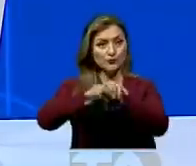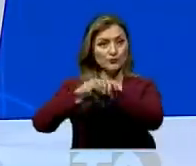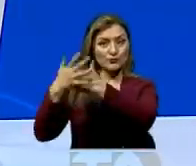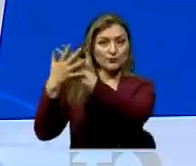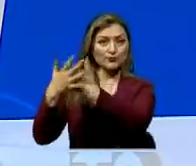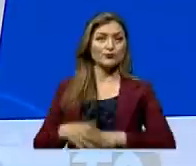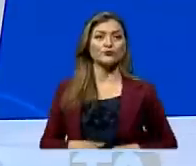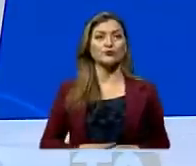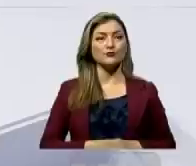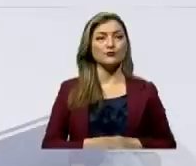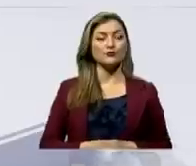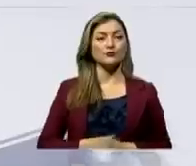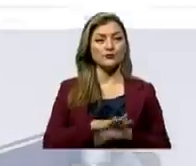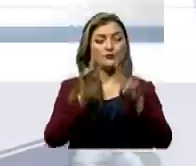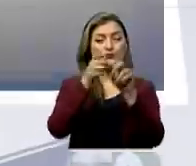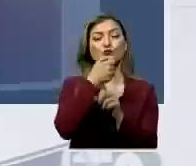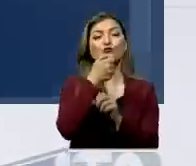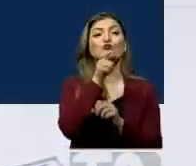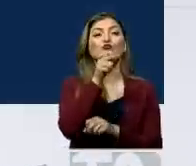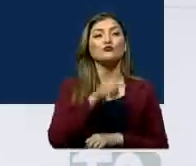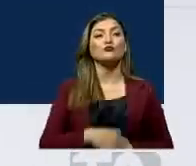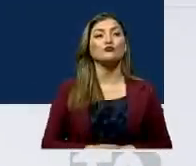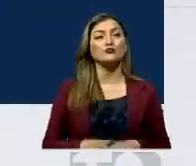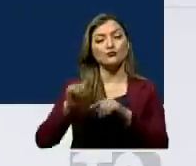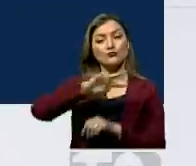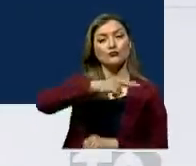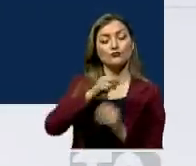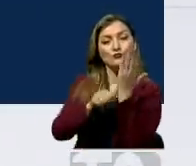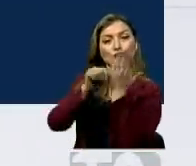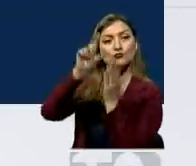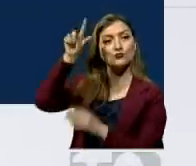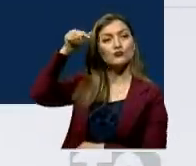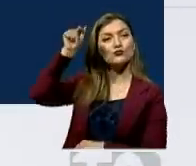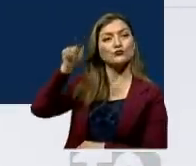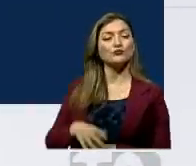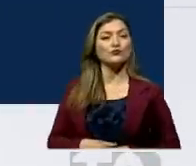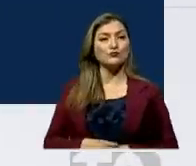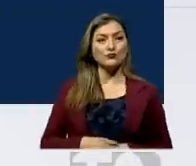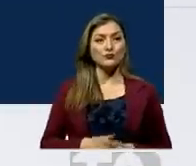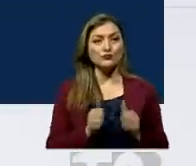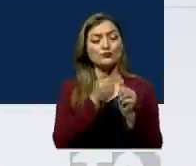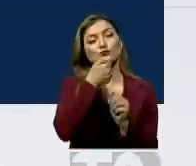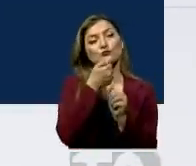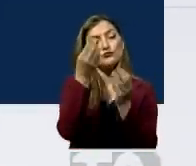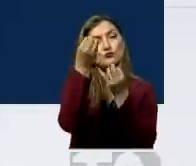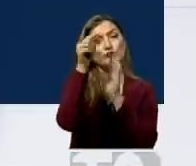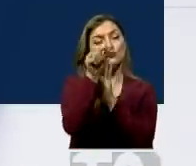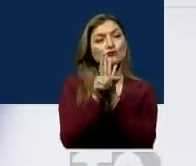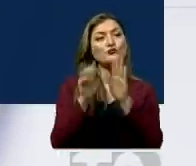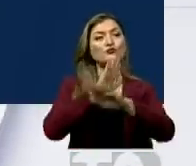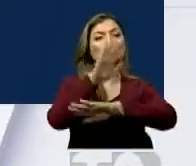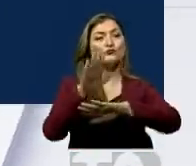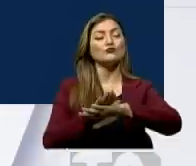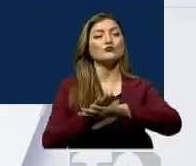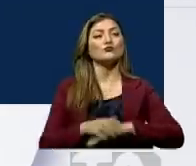nuestro segmento de entrevistas homero castanier viceministro de gobernabilidad nos acompañará esta mañana para ampliar los detalles precisamente de lo que